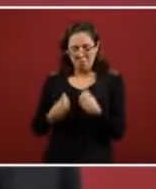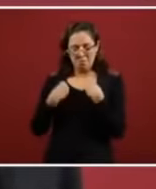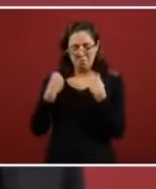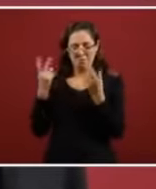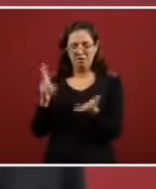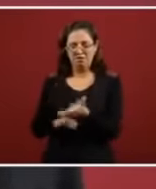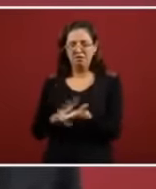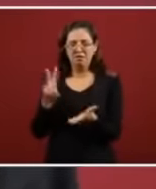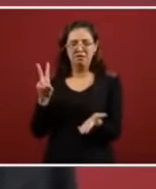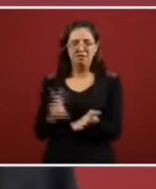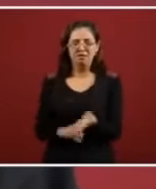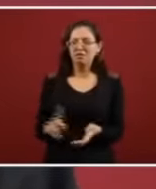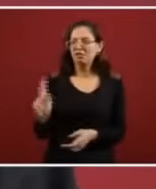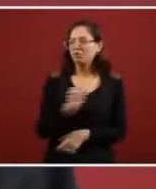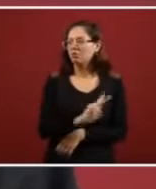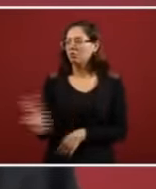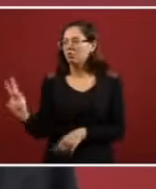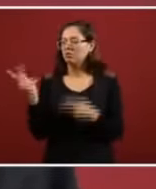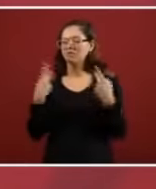de todos